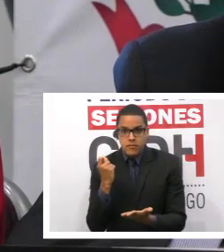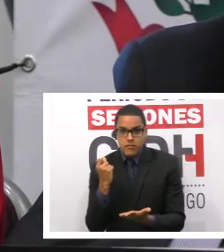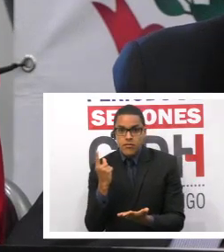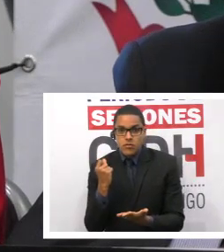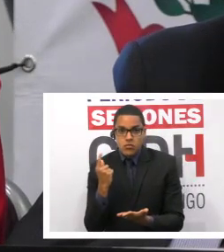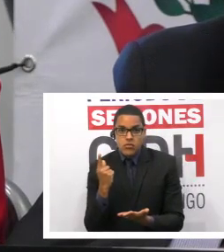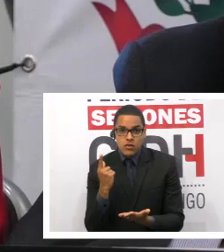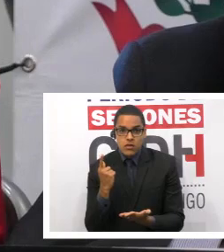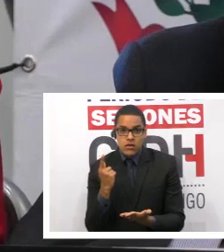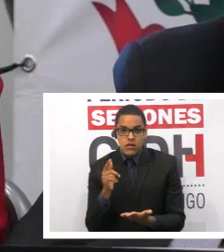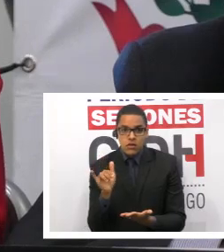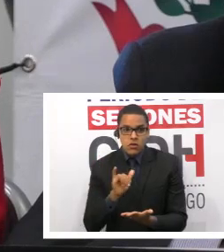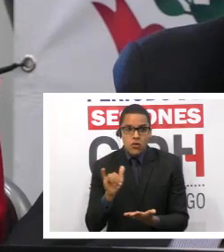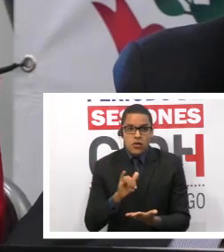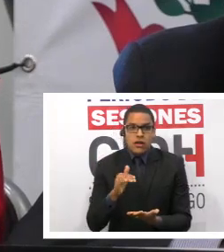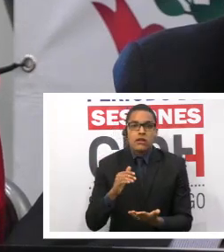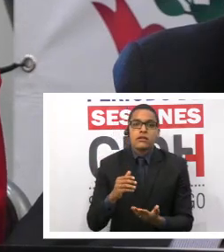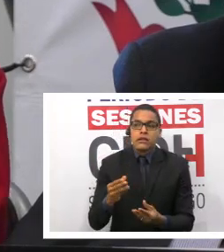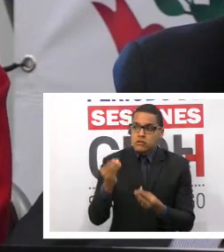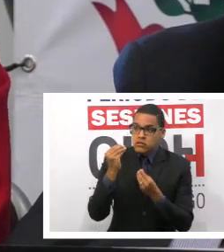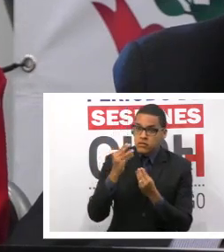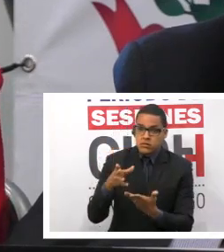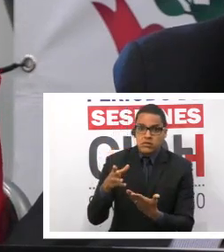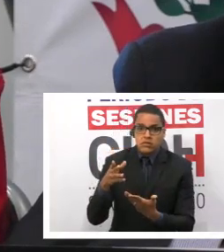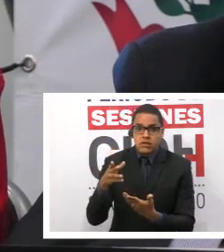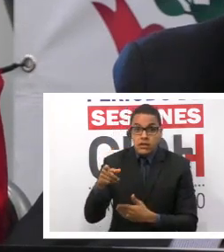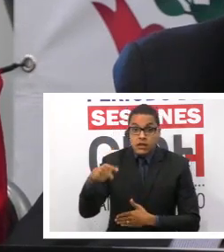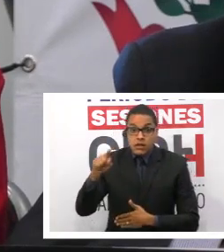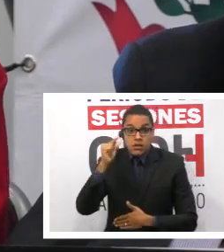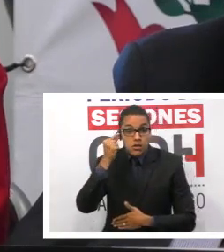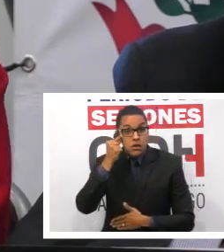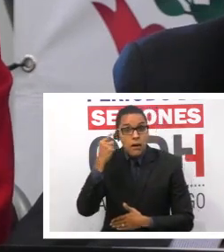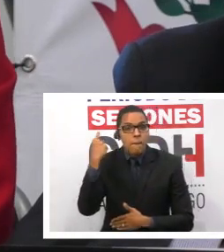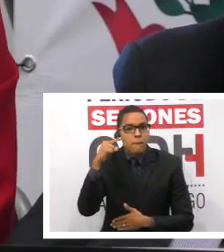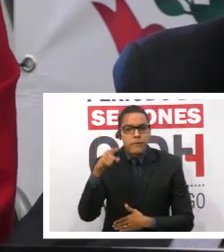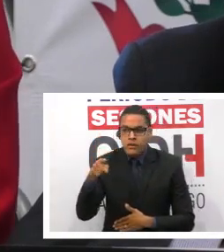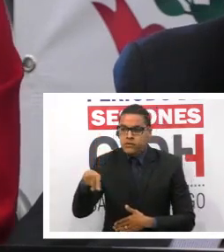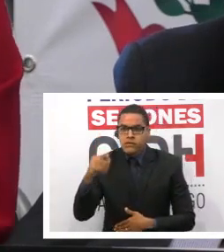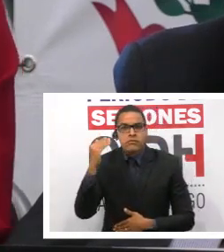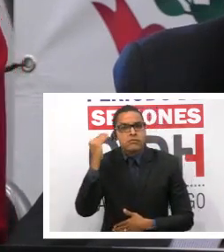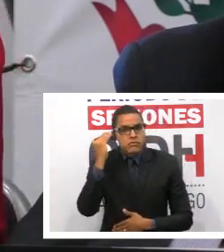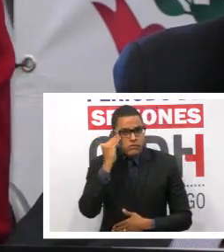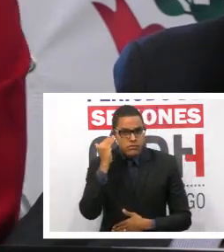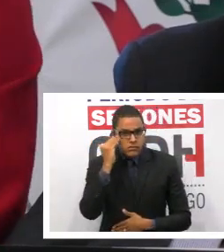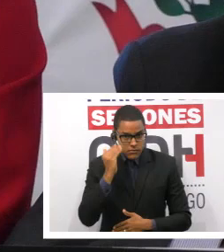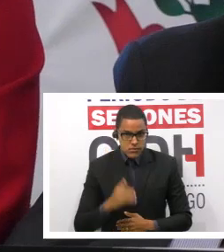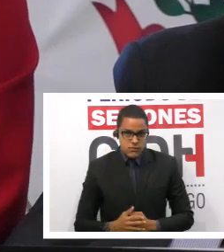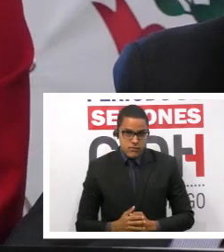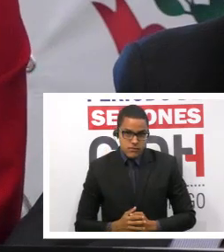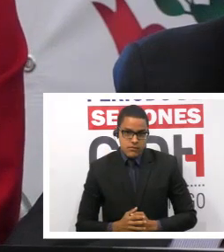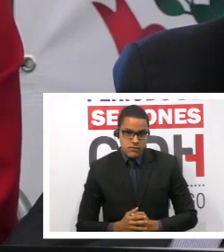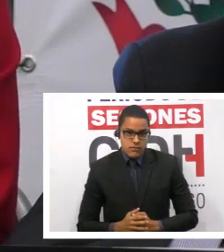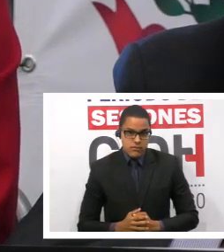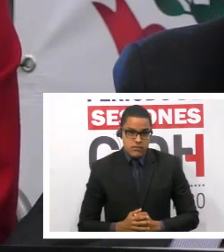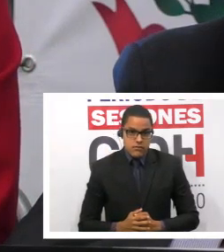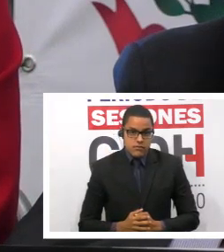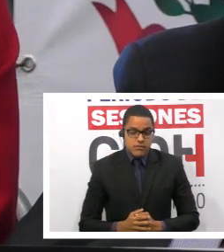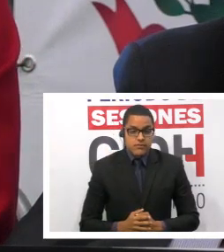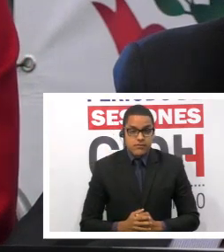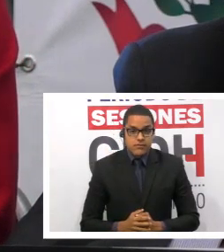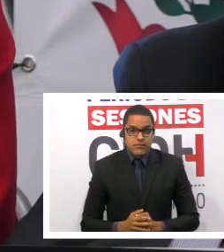políticas tributarias al análisis presupuestario resultaba un camino de imposible